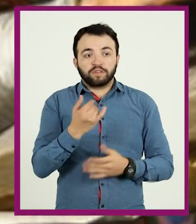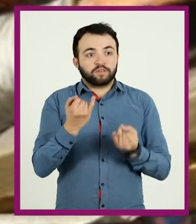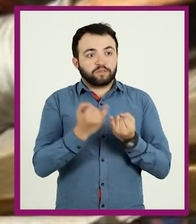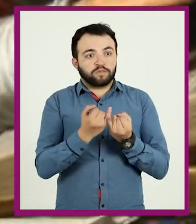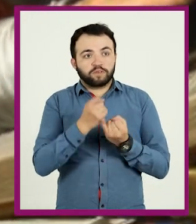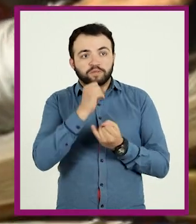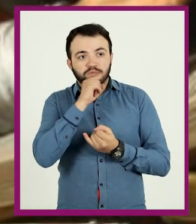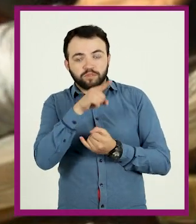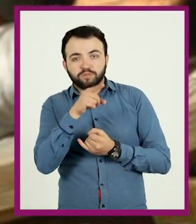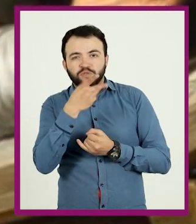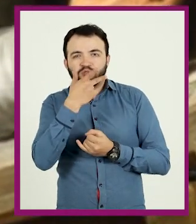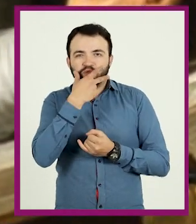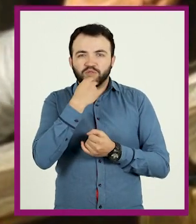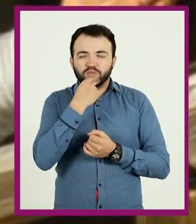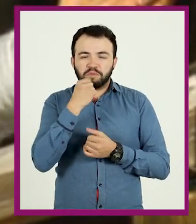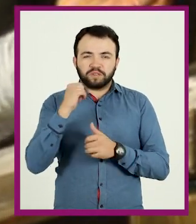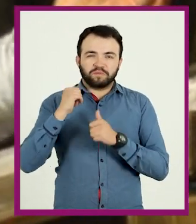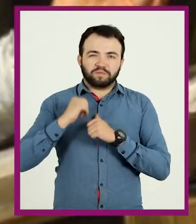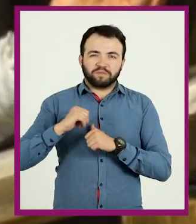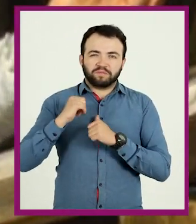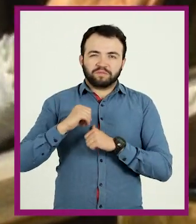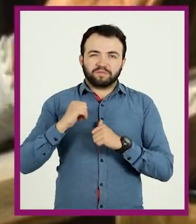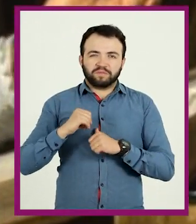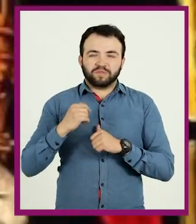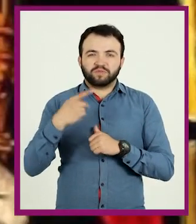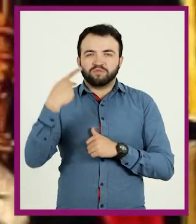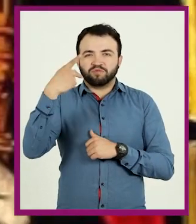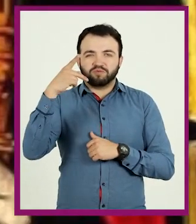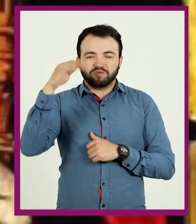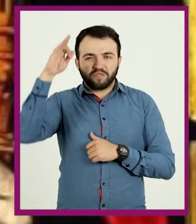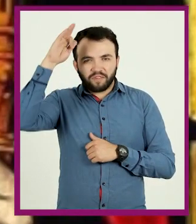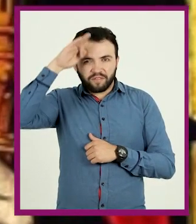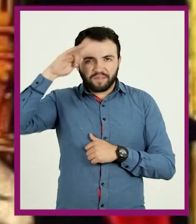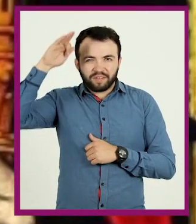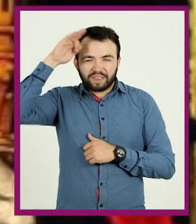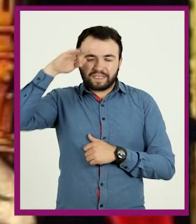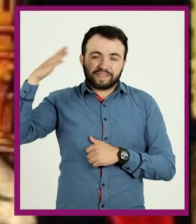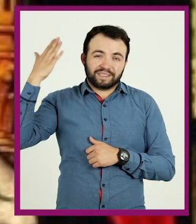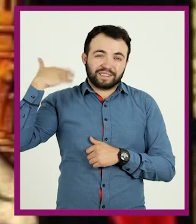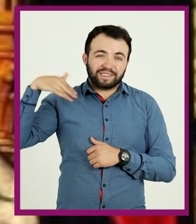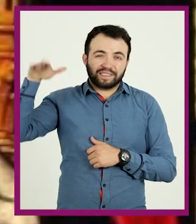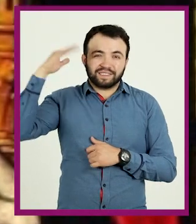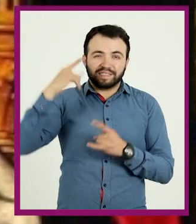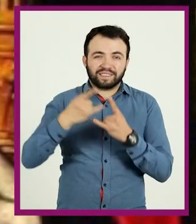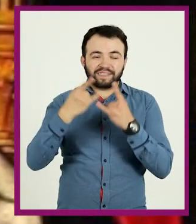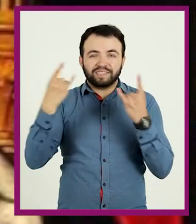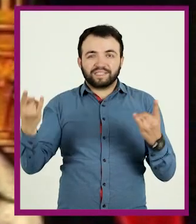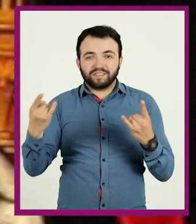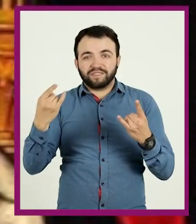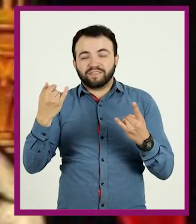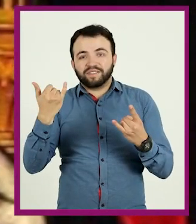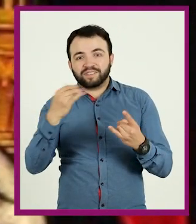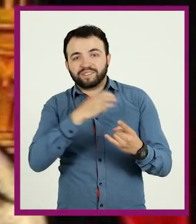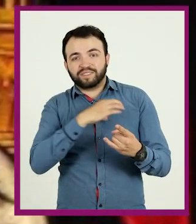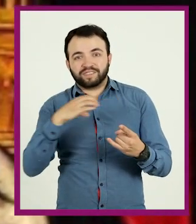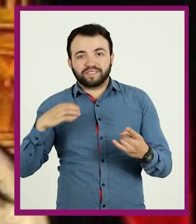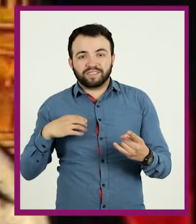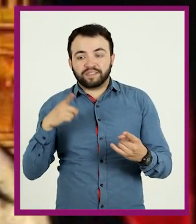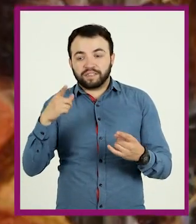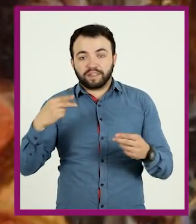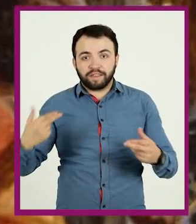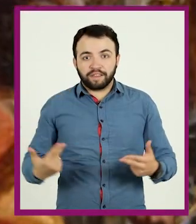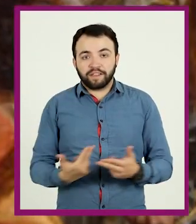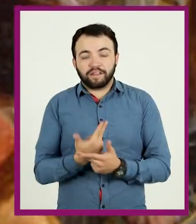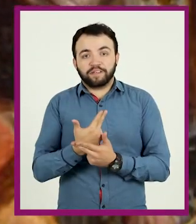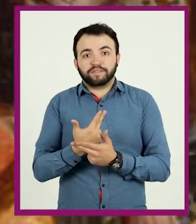se inscribe también San Agustín, uno de los más grandes filósofos y teólogos cristianos, quien nació y murió